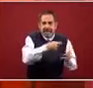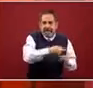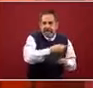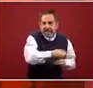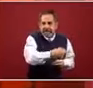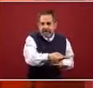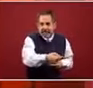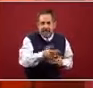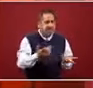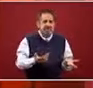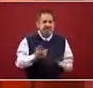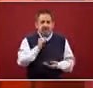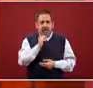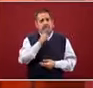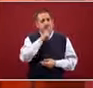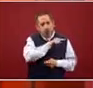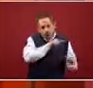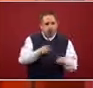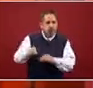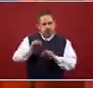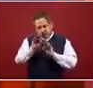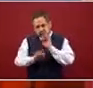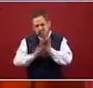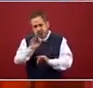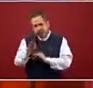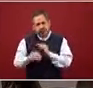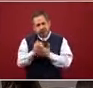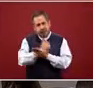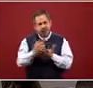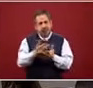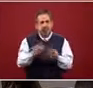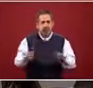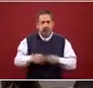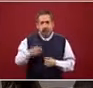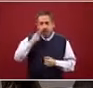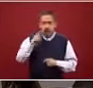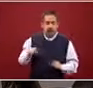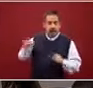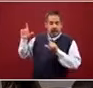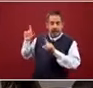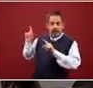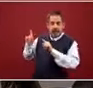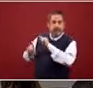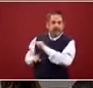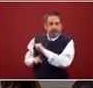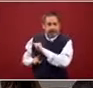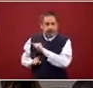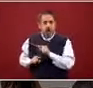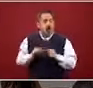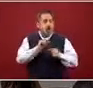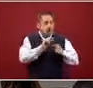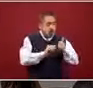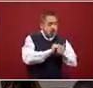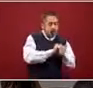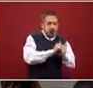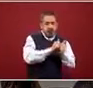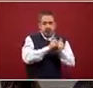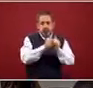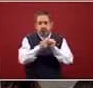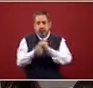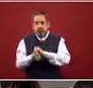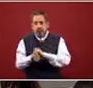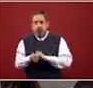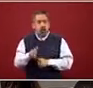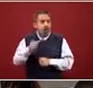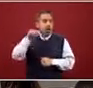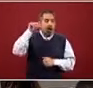y sus cadenas de transmisión. Esto, y por eso ponemos esta tabla desde hoy, es un proceso gradual. No ocurre